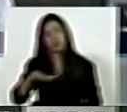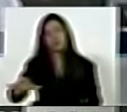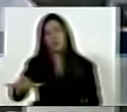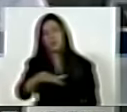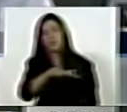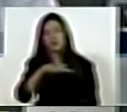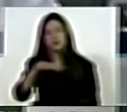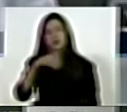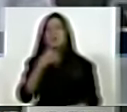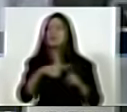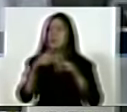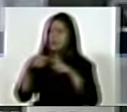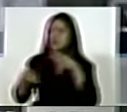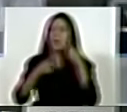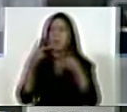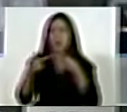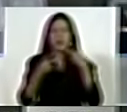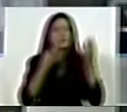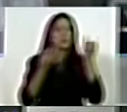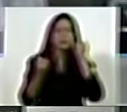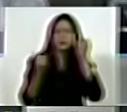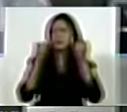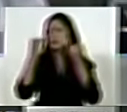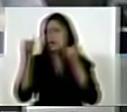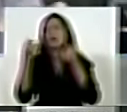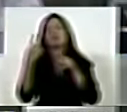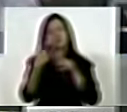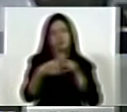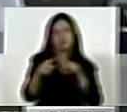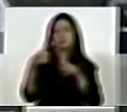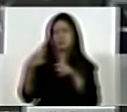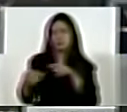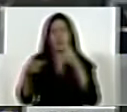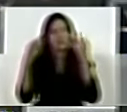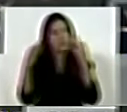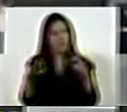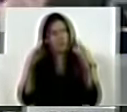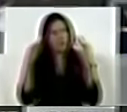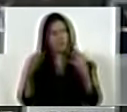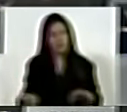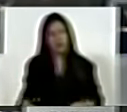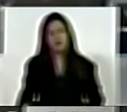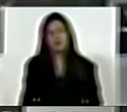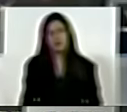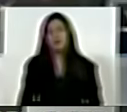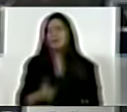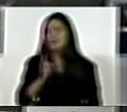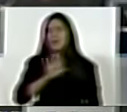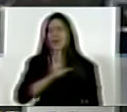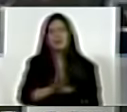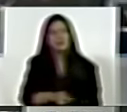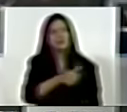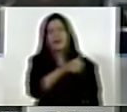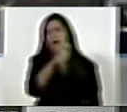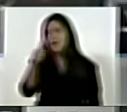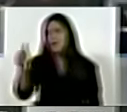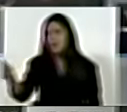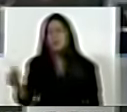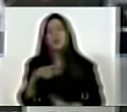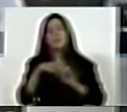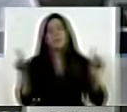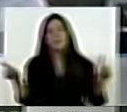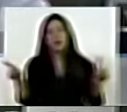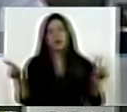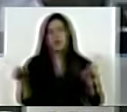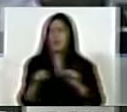En la diversidad político-ideológica, eso es normal, tiene que ser así. Pero